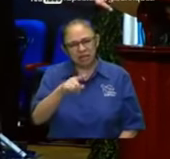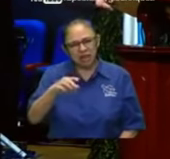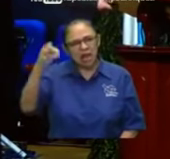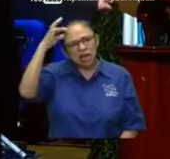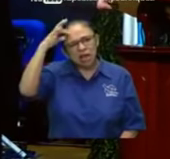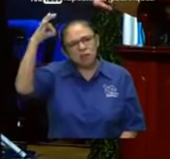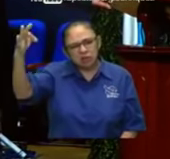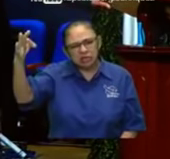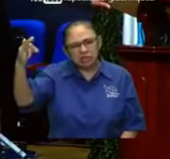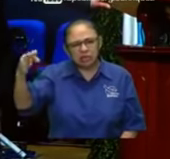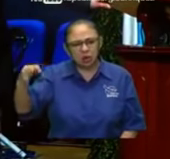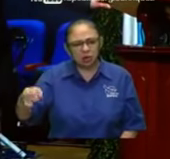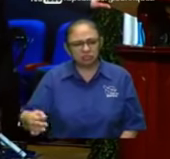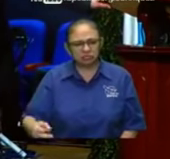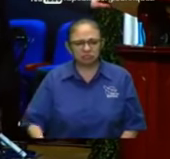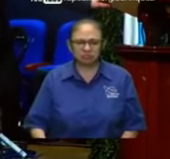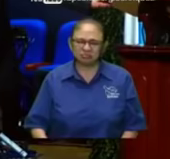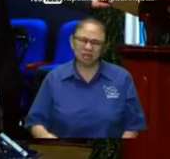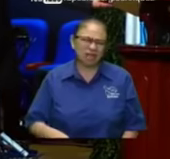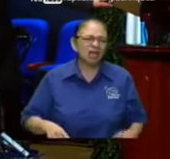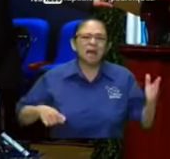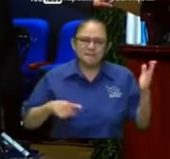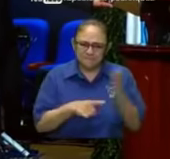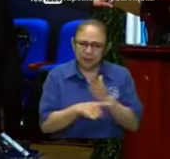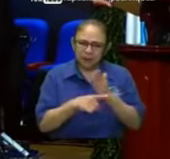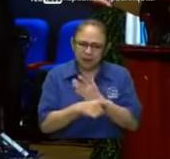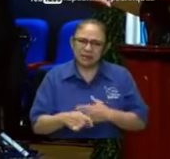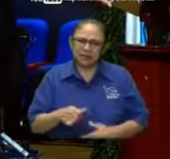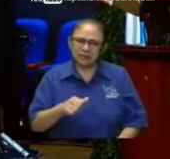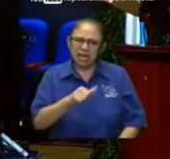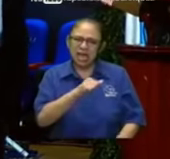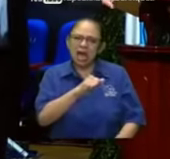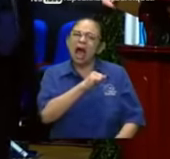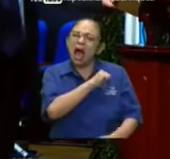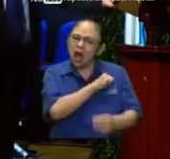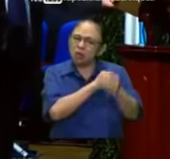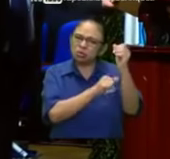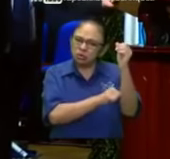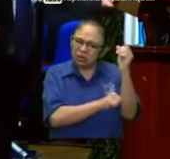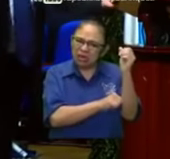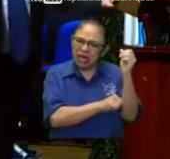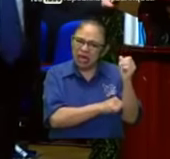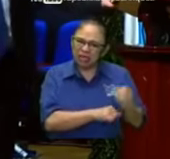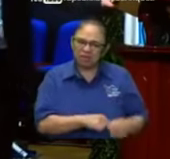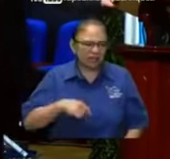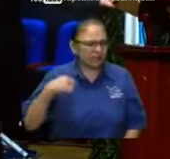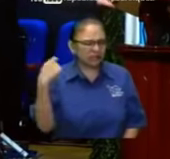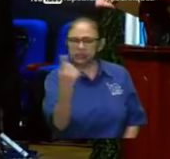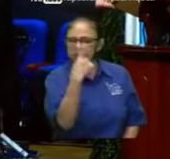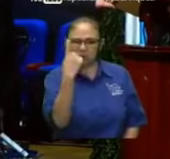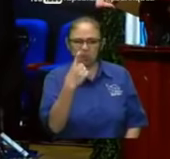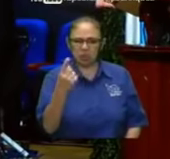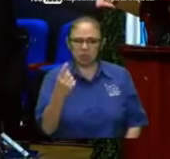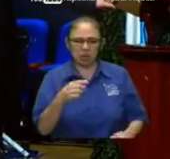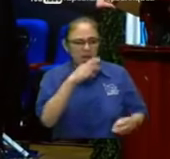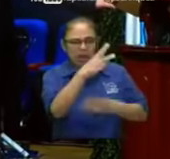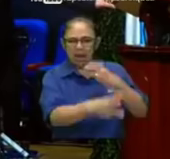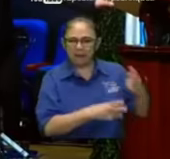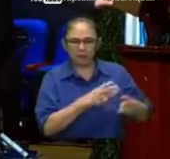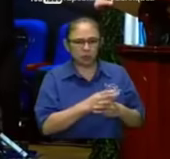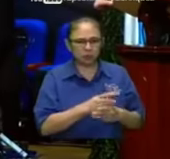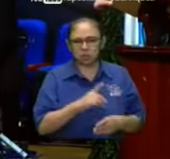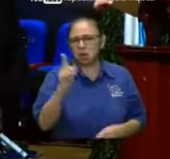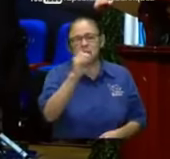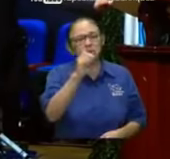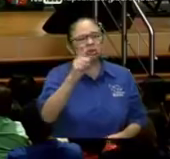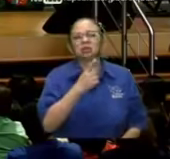problema de autoridad terrible. Lo vivimos nosotros aquí, se está viendo en todo el mundo. Un problema de autoridad, de